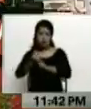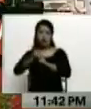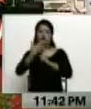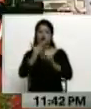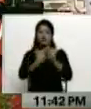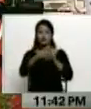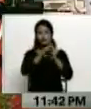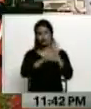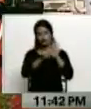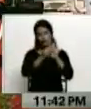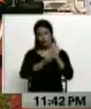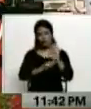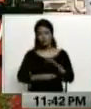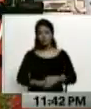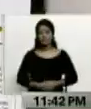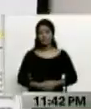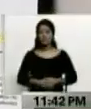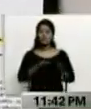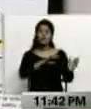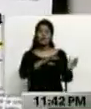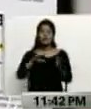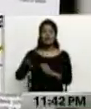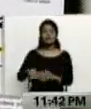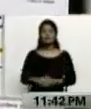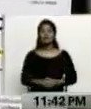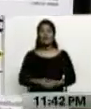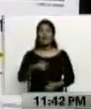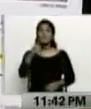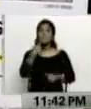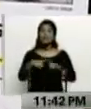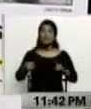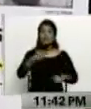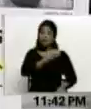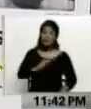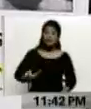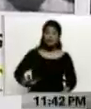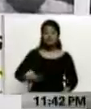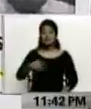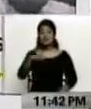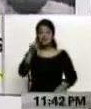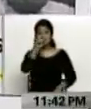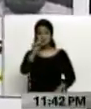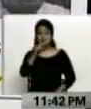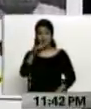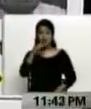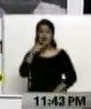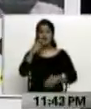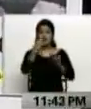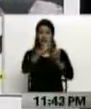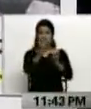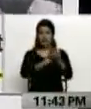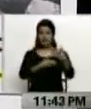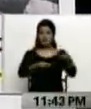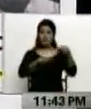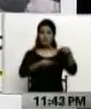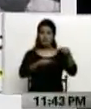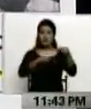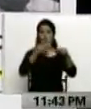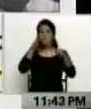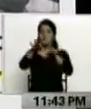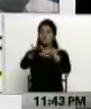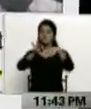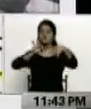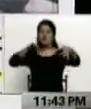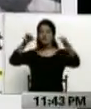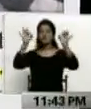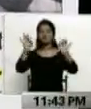chz presidente faga betancur rompió la gaceta oficial con la copia de la